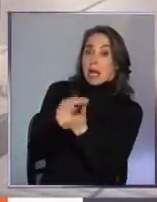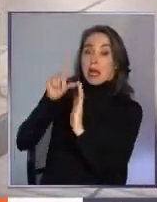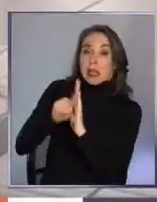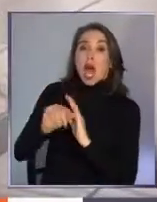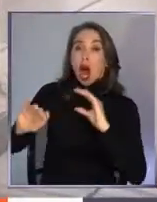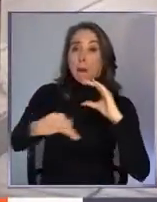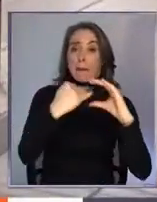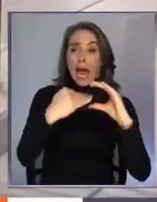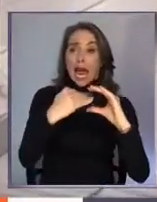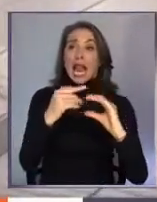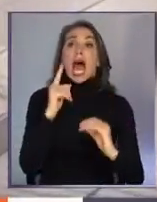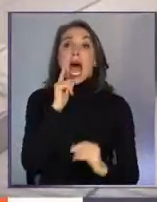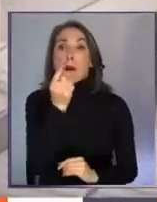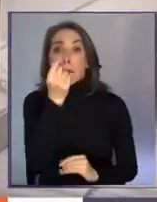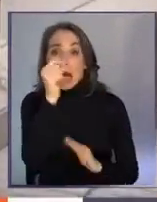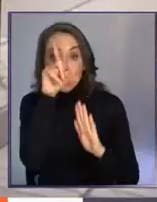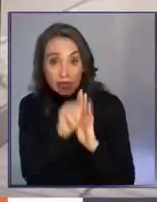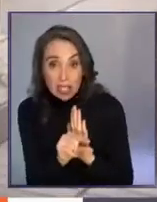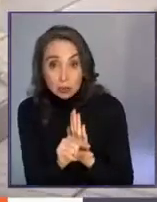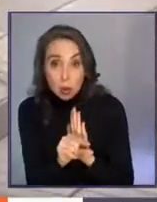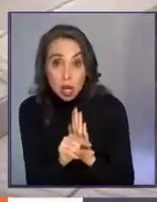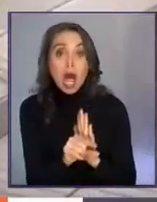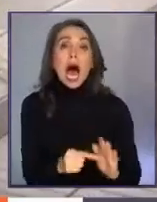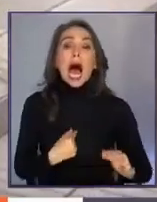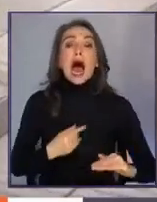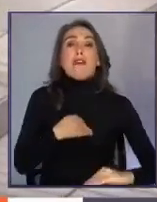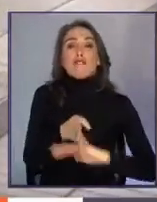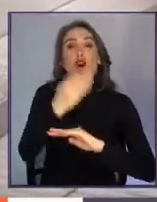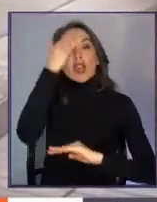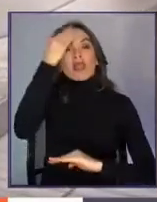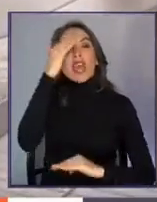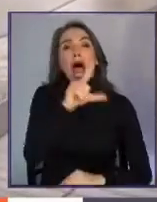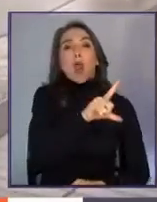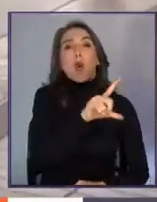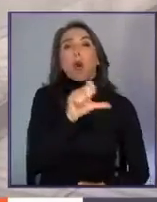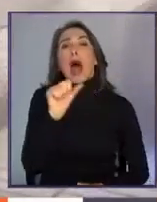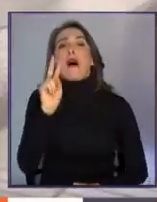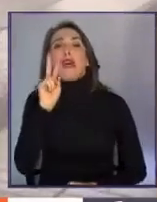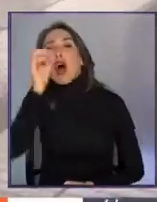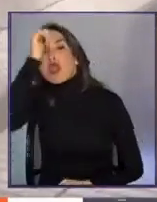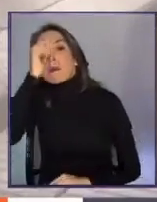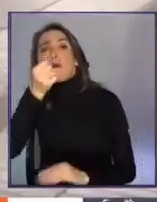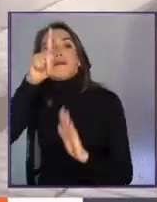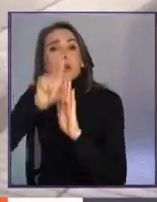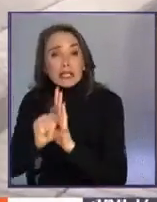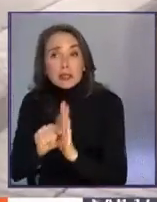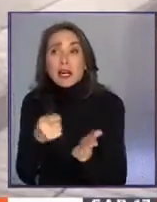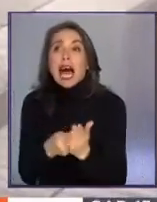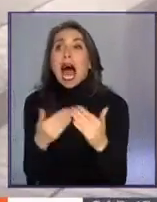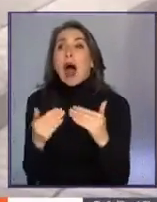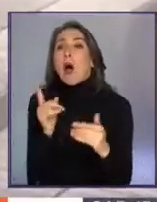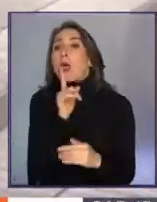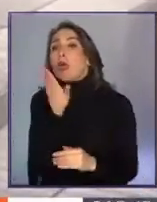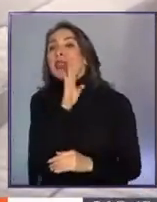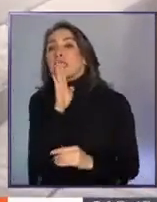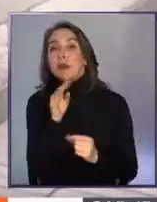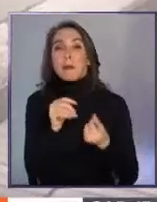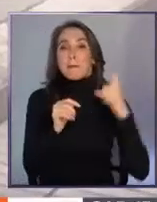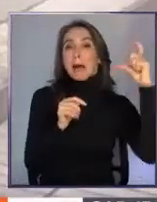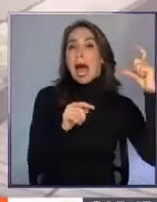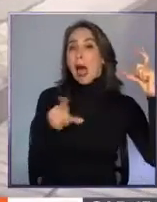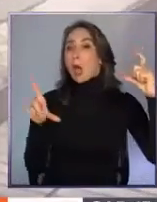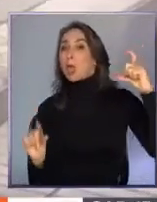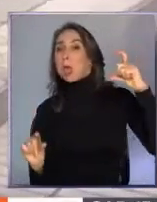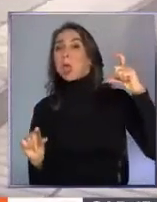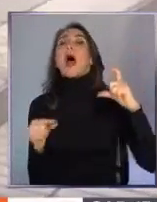correo que diga, hay descuento, voy esos días para ver cuánto conviene o no conviene. Siempre hay disfrazado una cosita, lo ponen más caro para bajarlo y